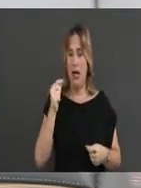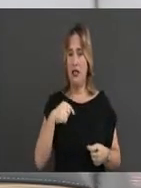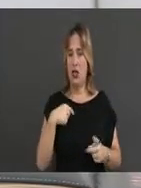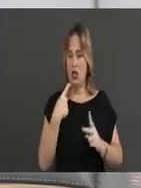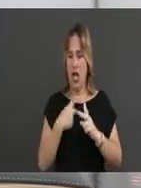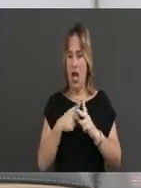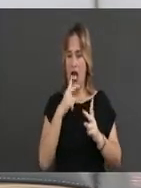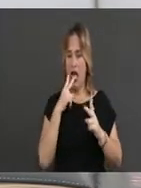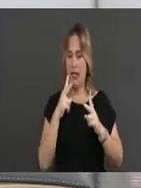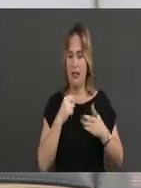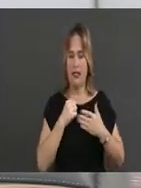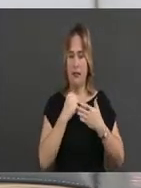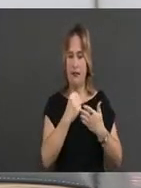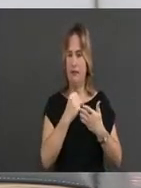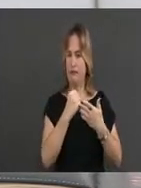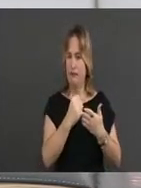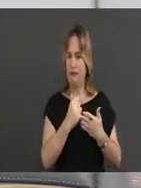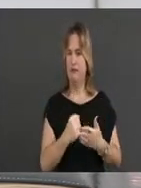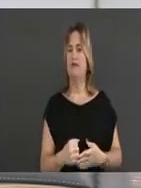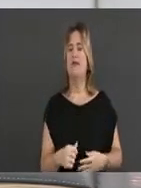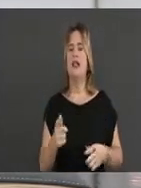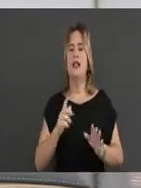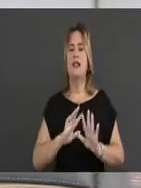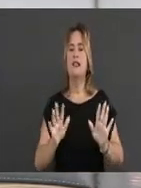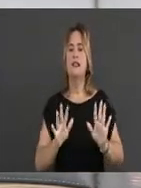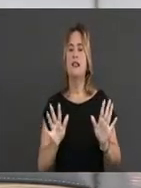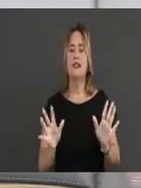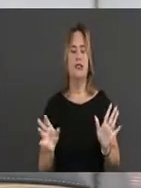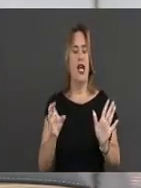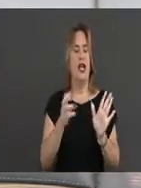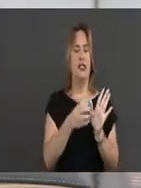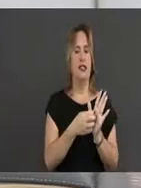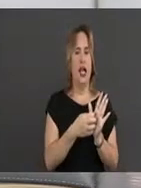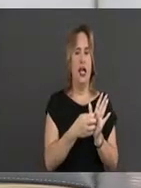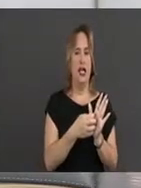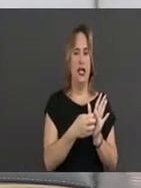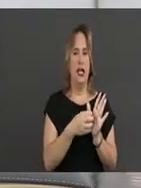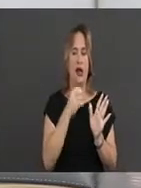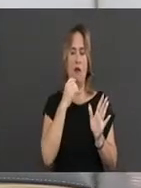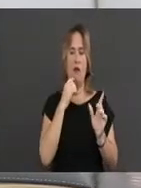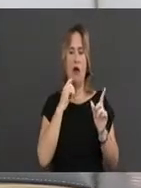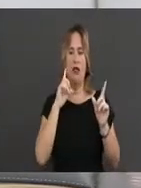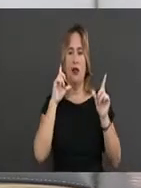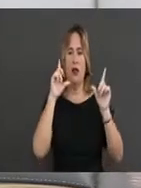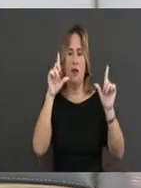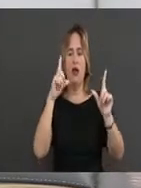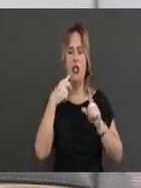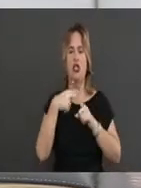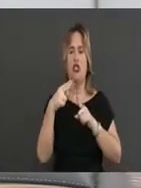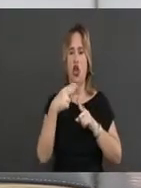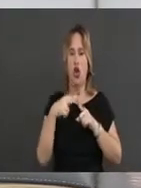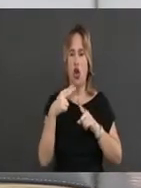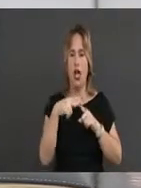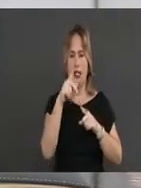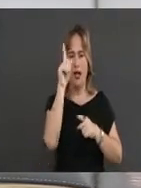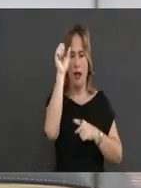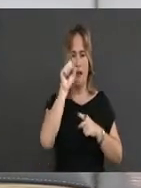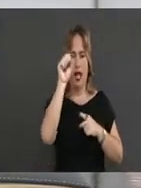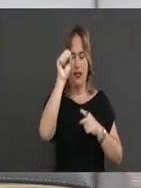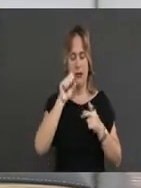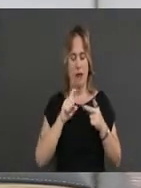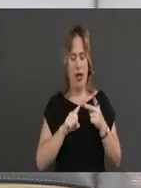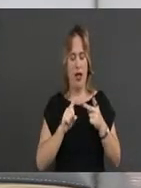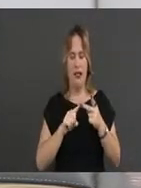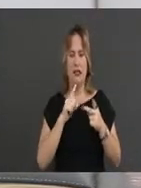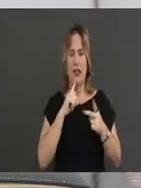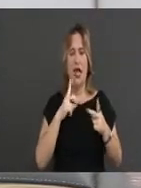prestar el servicio. Ya está señalizado, incluso se puede ver en Chocolatería Fraternidad, en